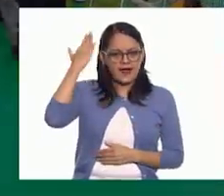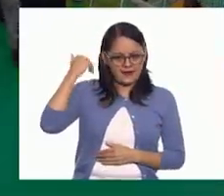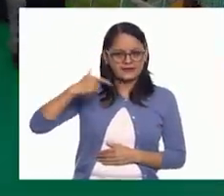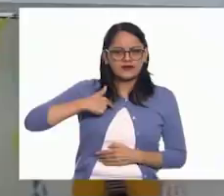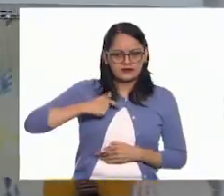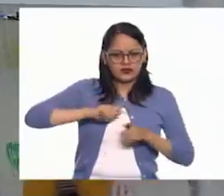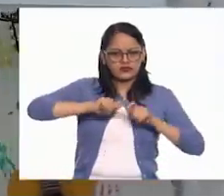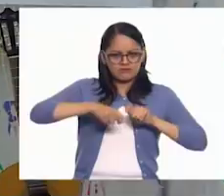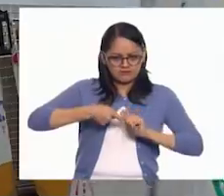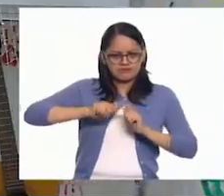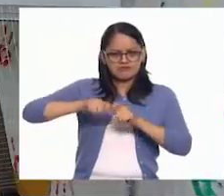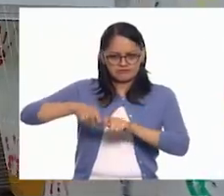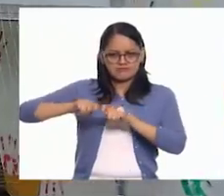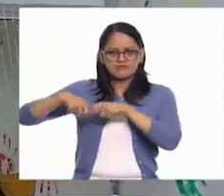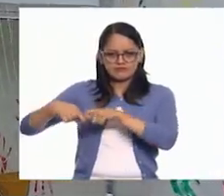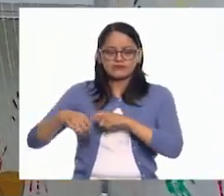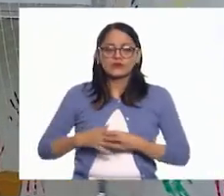momento,